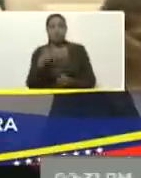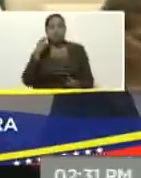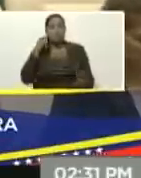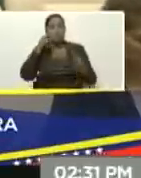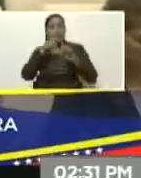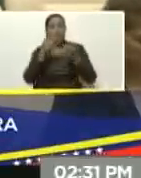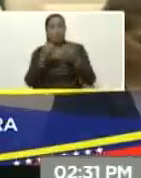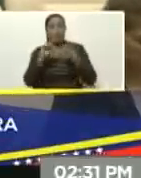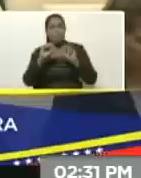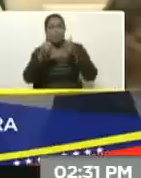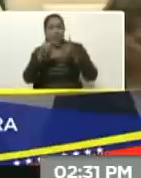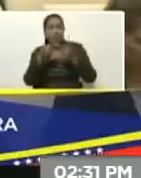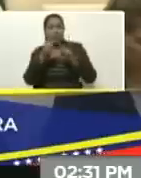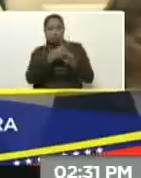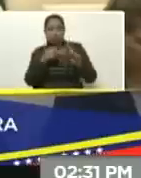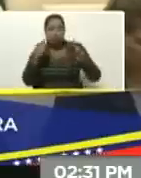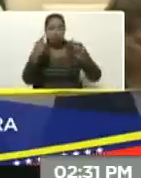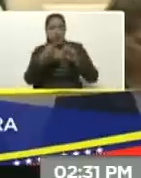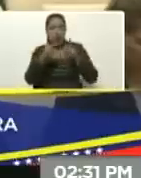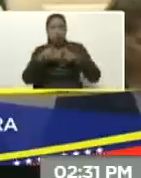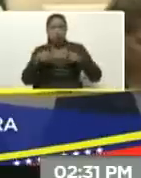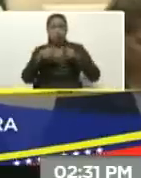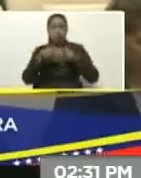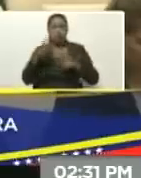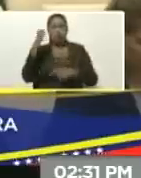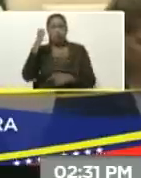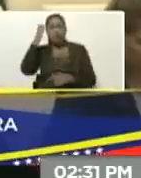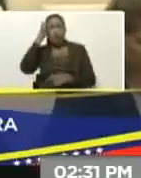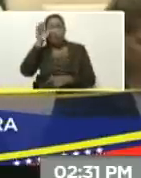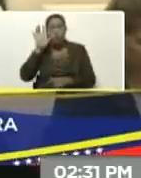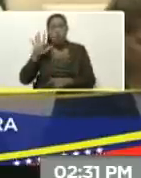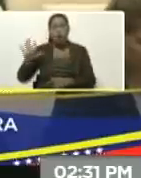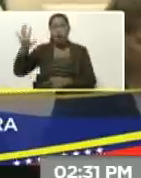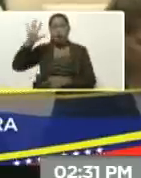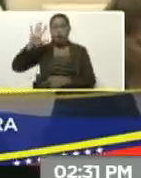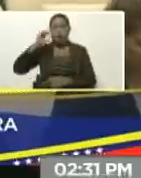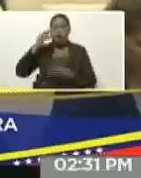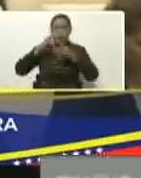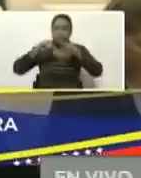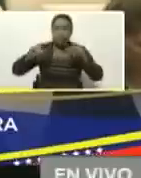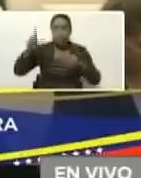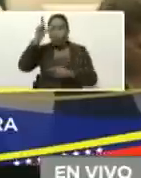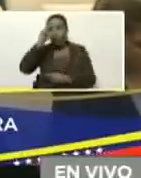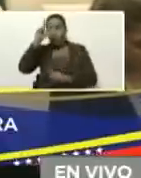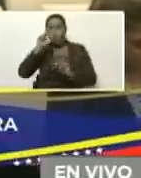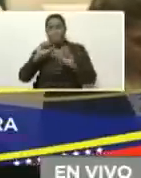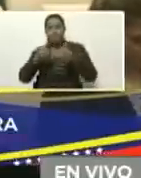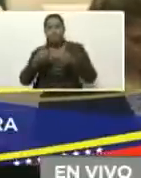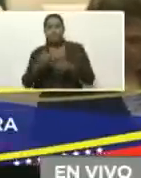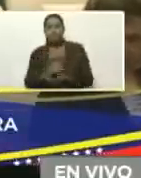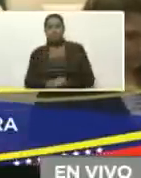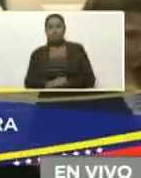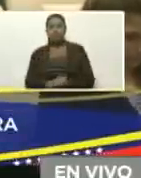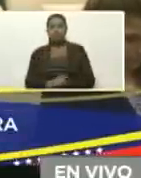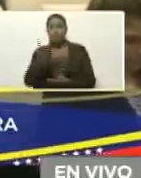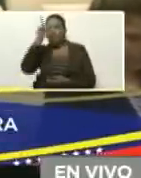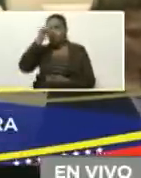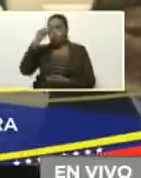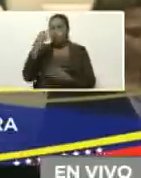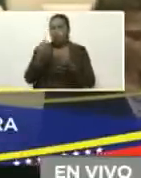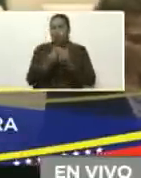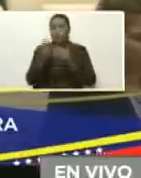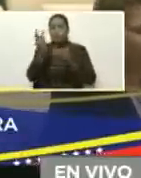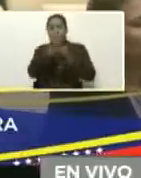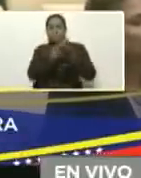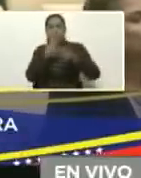propósito del inicio de su gira por la región de Euroasia en territorio turco, ¿qué papel juega Turquía en la